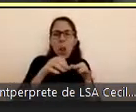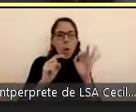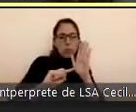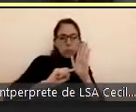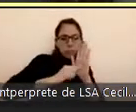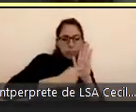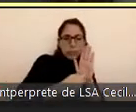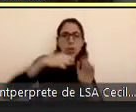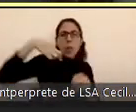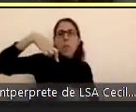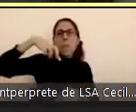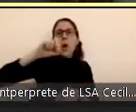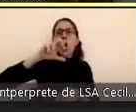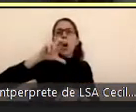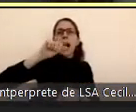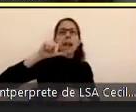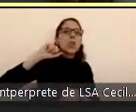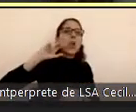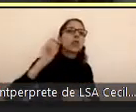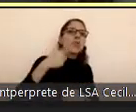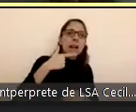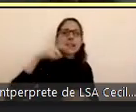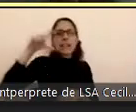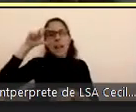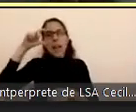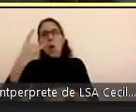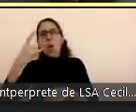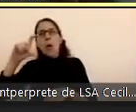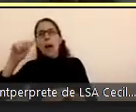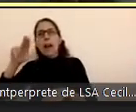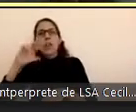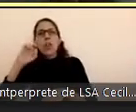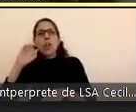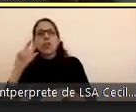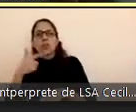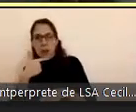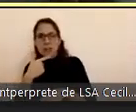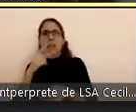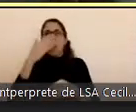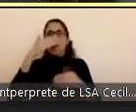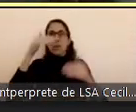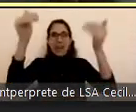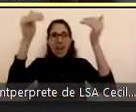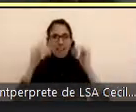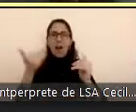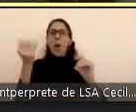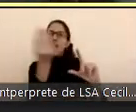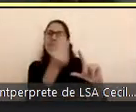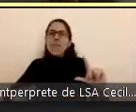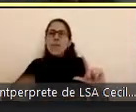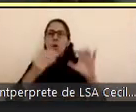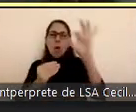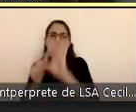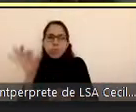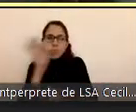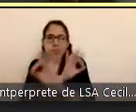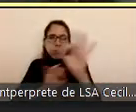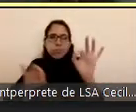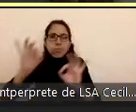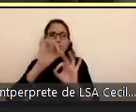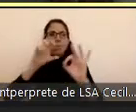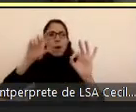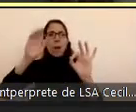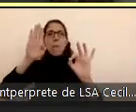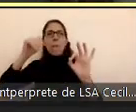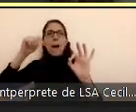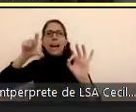En la segunda pregunta van a tener un esquema de una bacteria, con señalizadas sus partes con